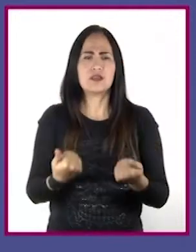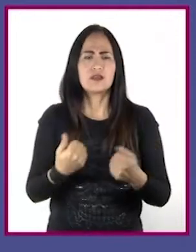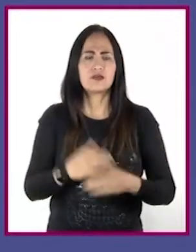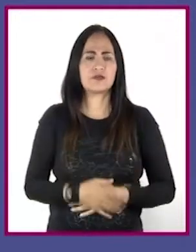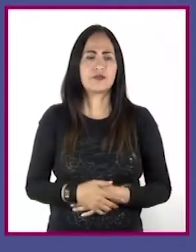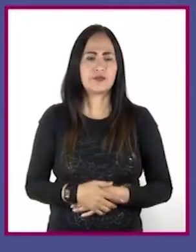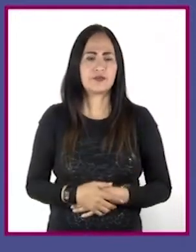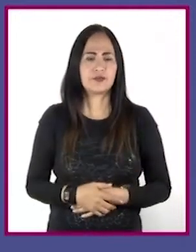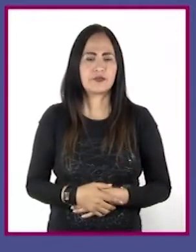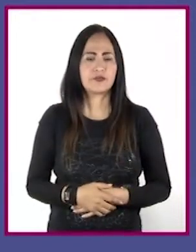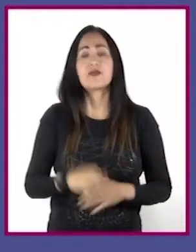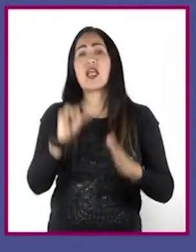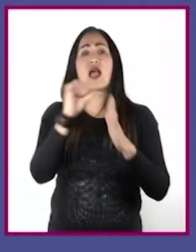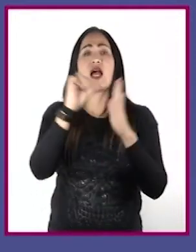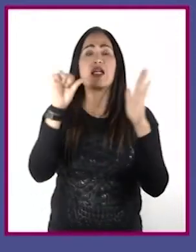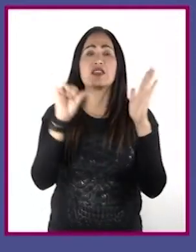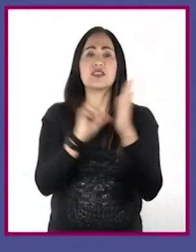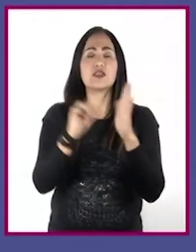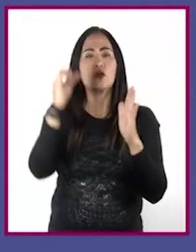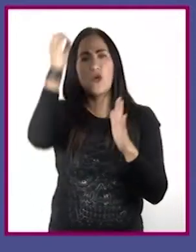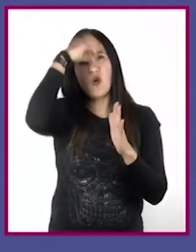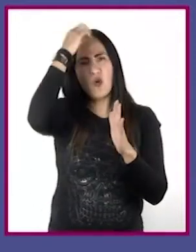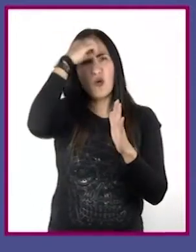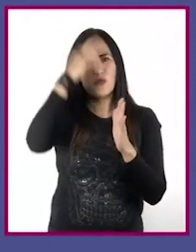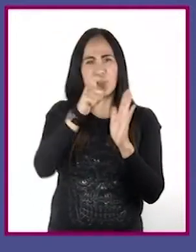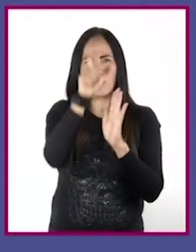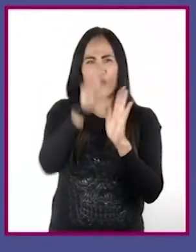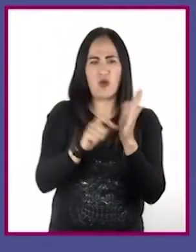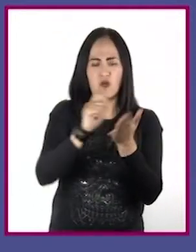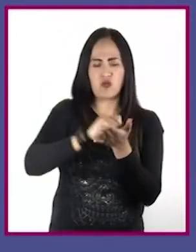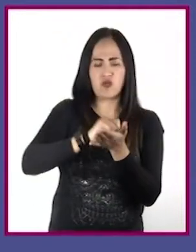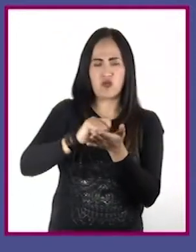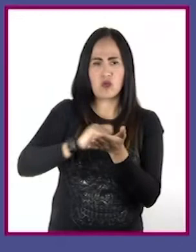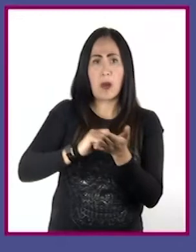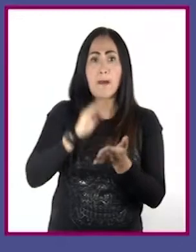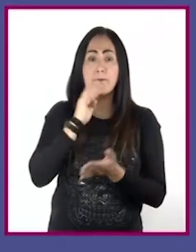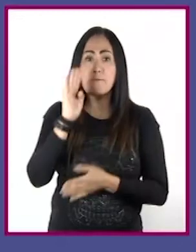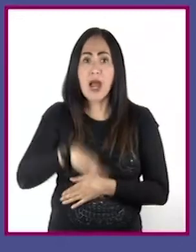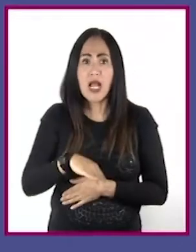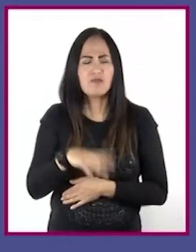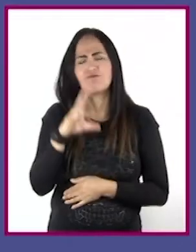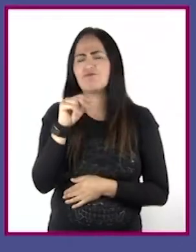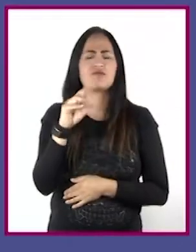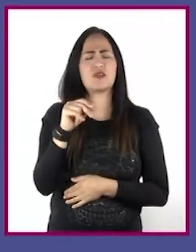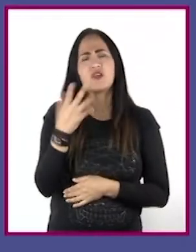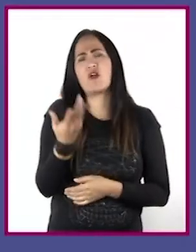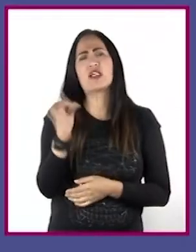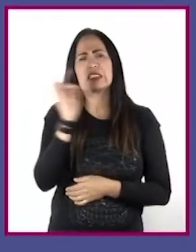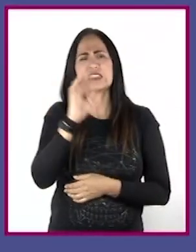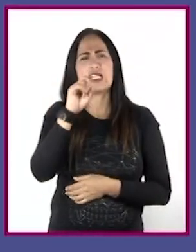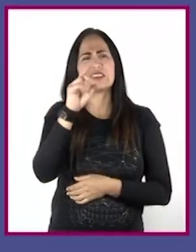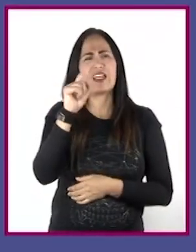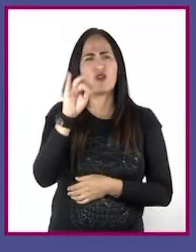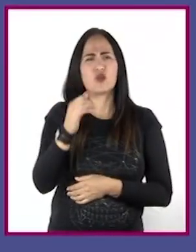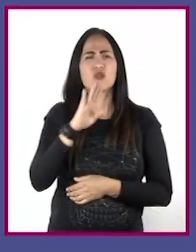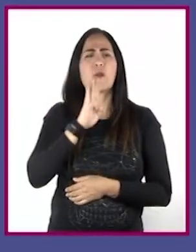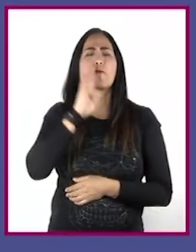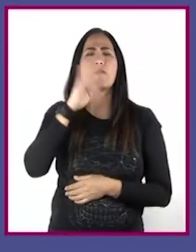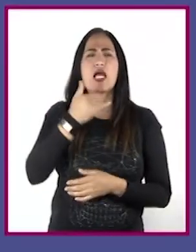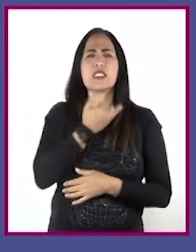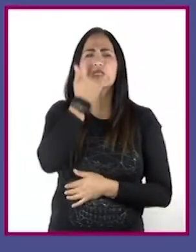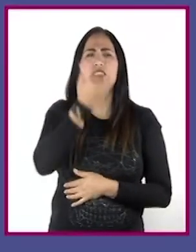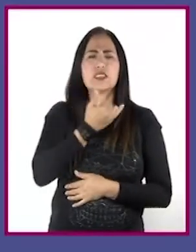sentido, un artículo de opinión no puede calificarse de incorrecto, a menos de que contenga datos erróneos. Se